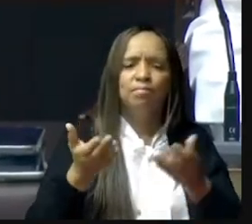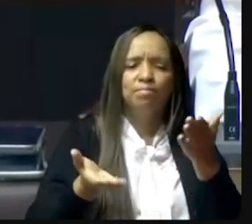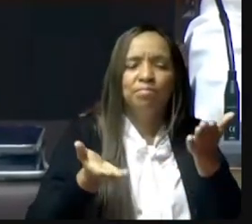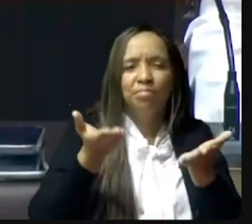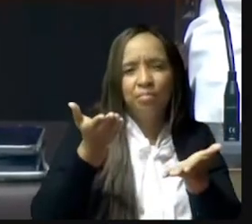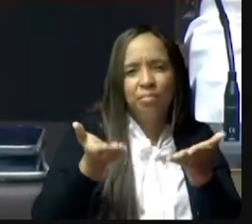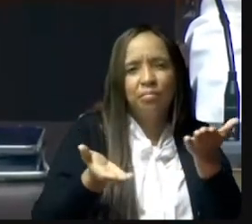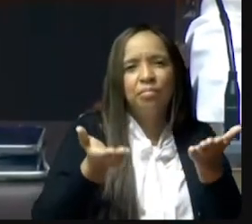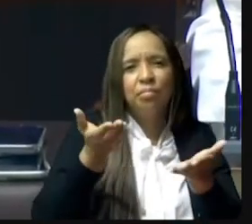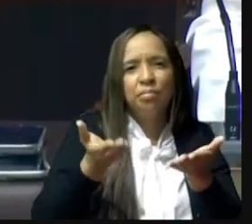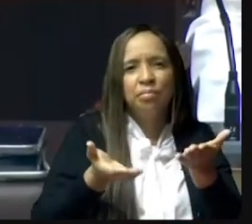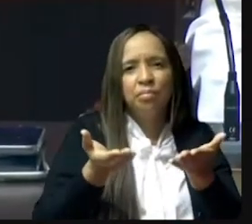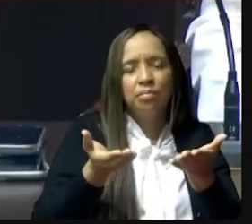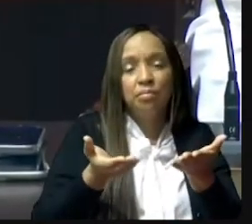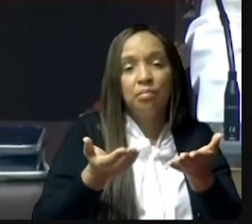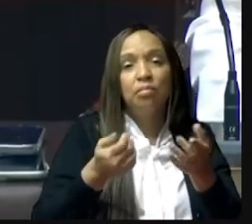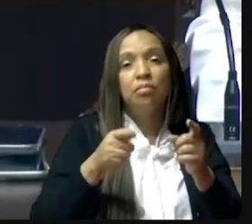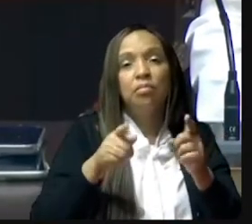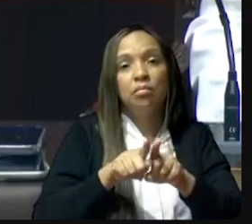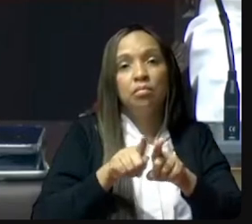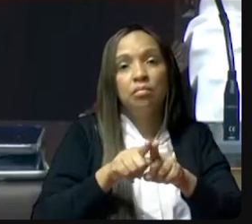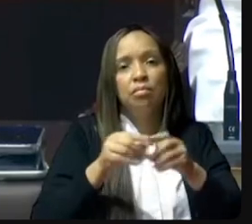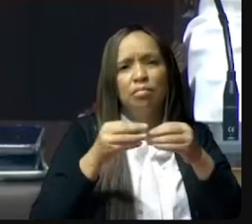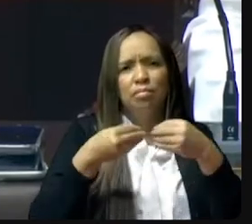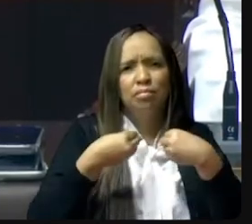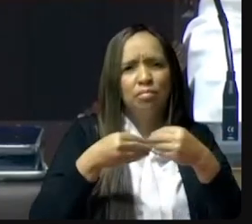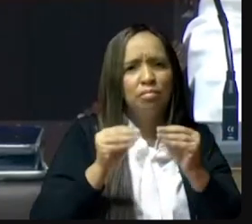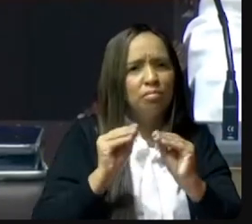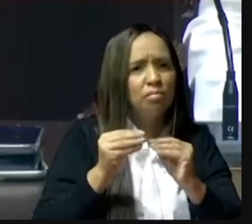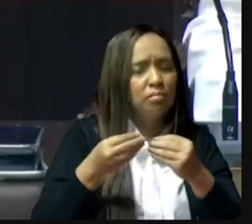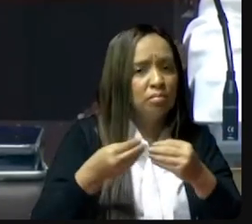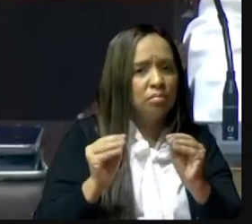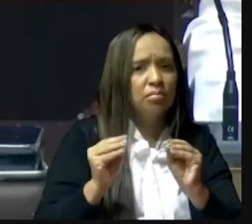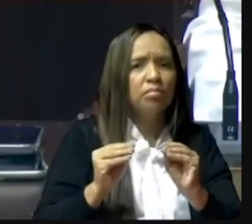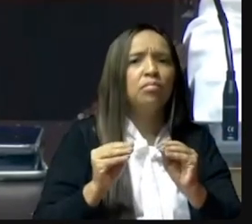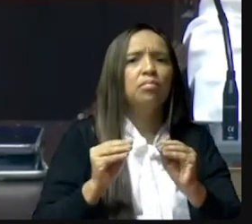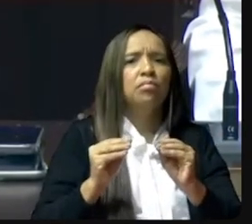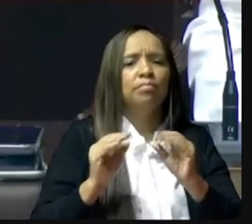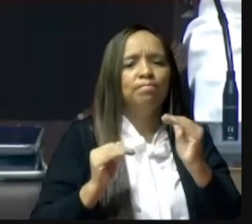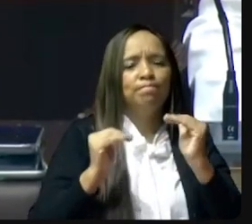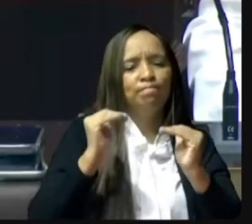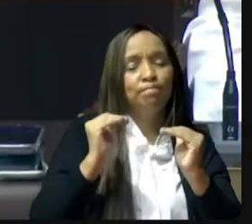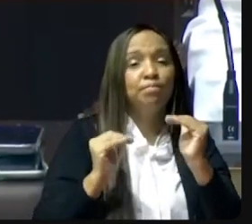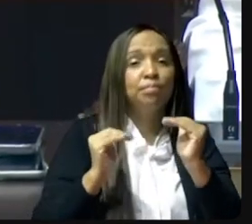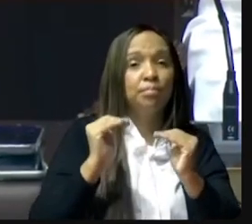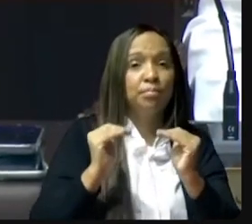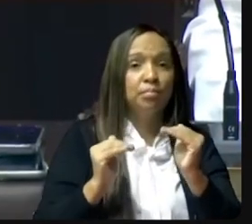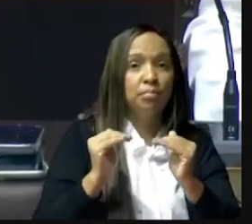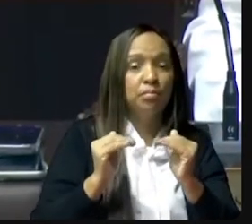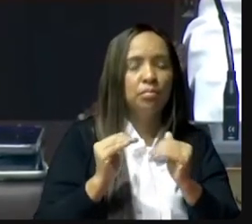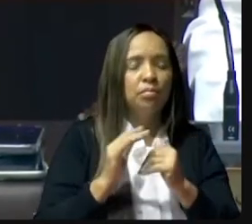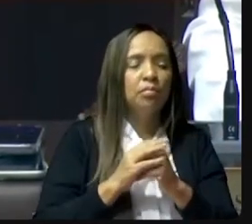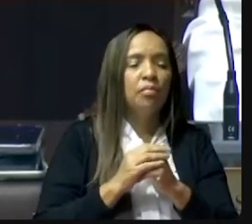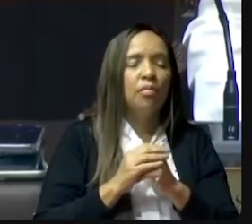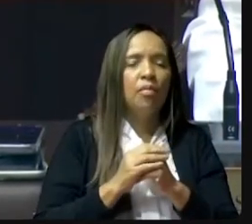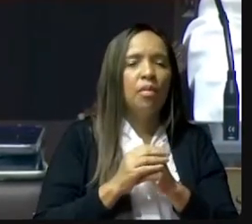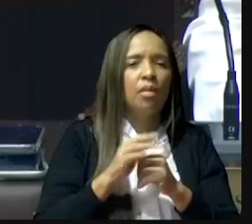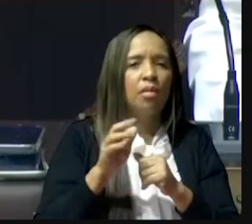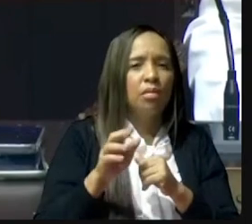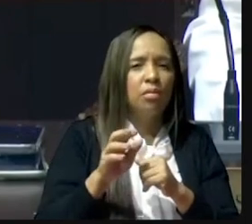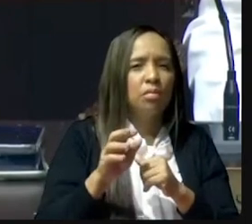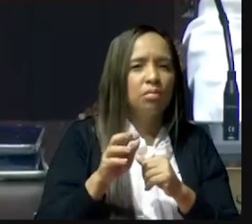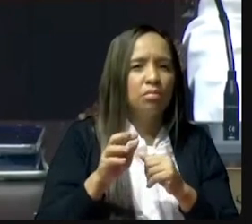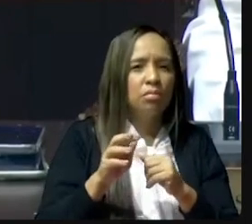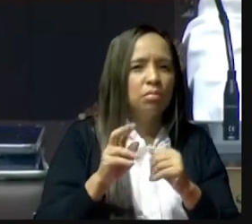no significa que seamos perfectos pero le dije el día del